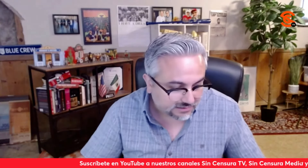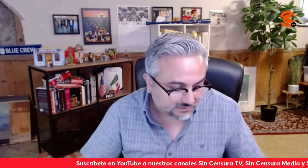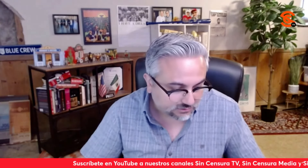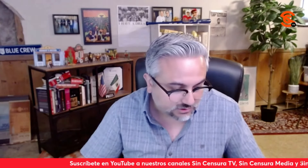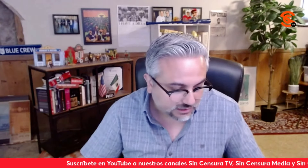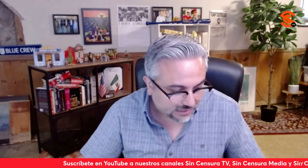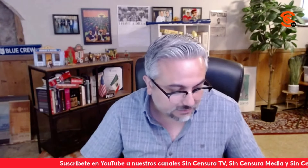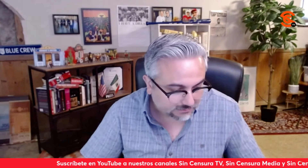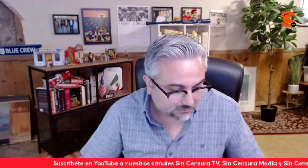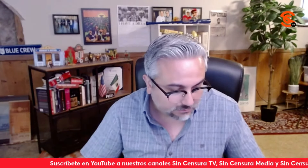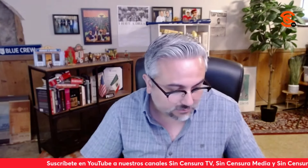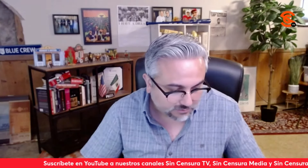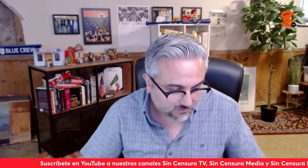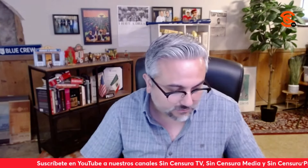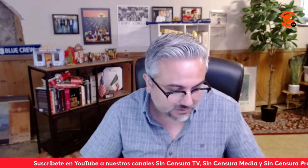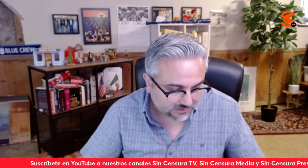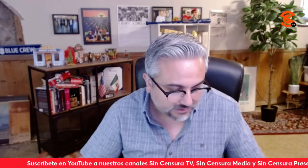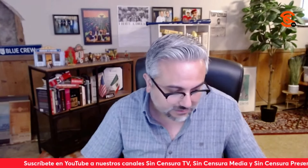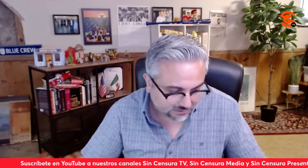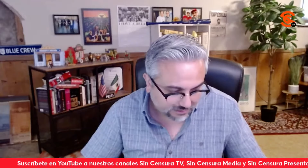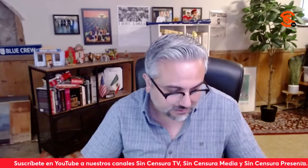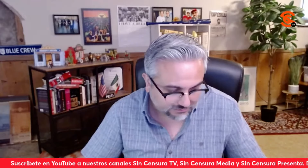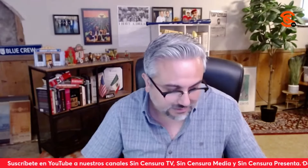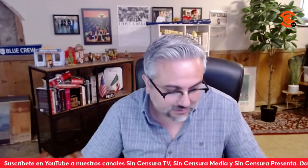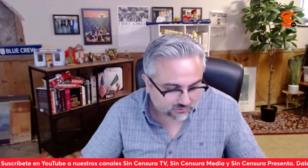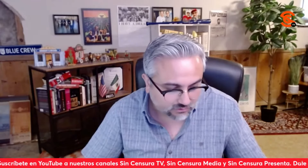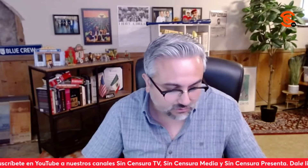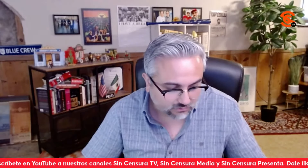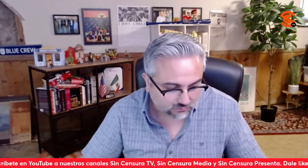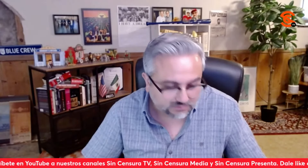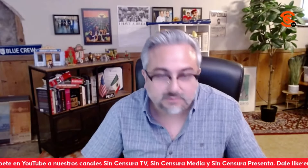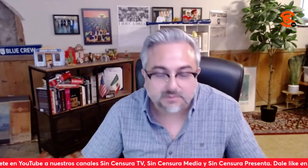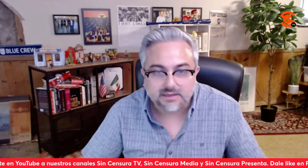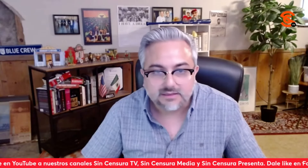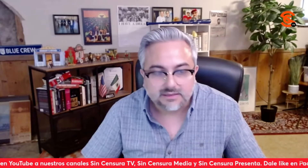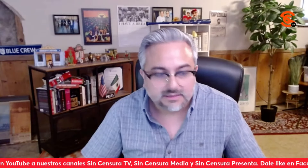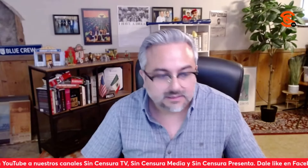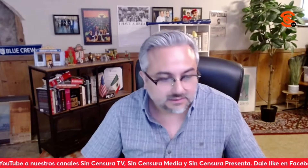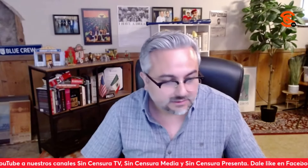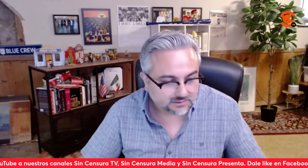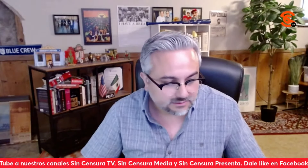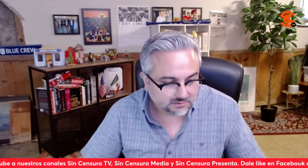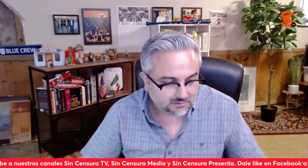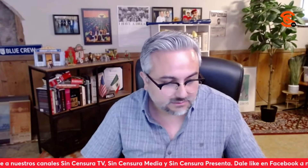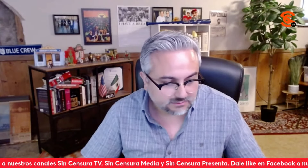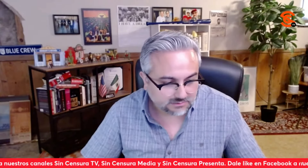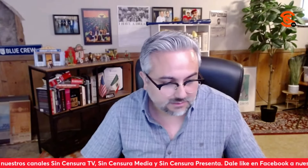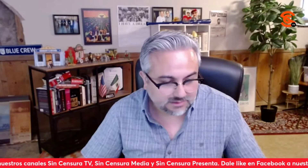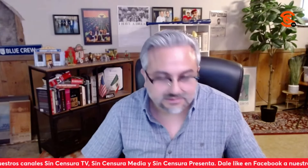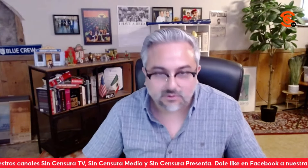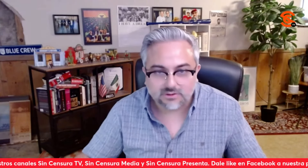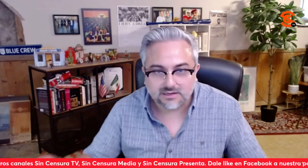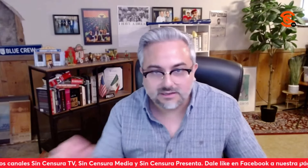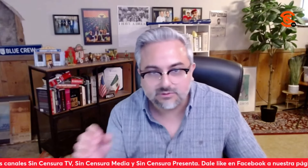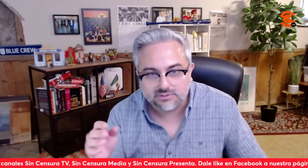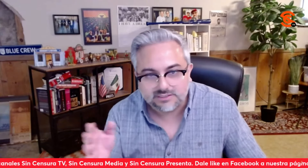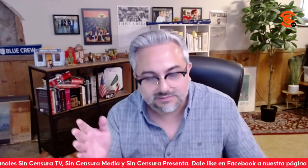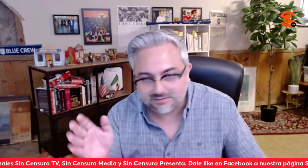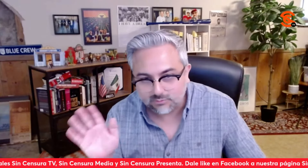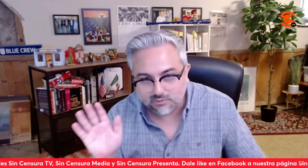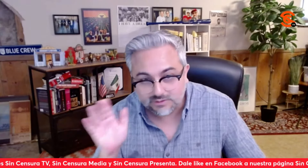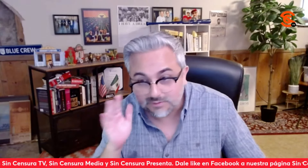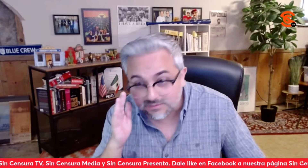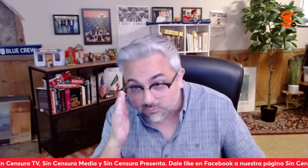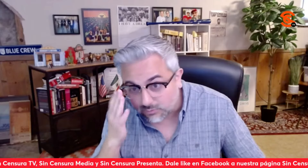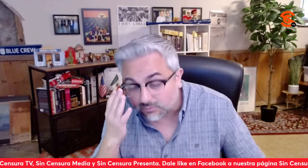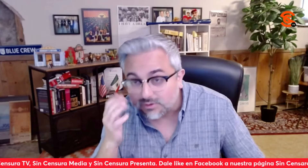está con ella, dice Xochitl Gálvez, ¿no? Pero bueno, o sea, hasta en eso ofensiva, nada más recordarle a Xochitl